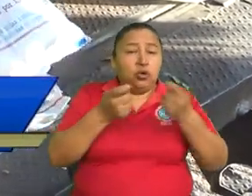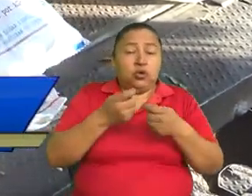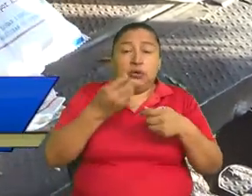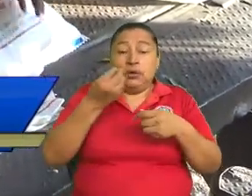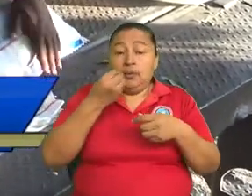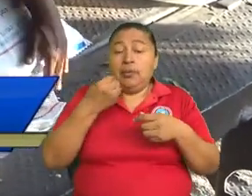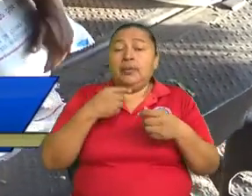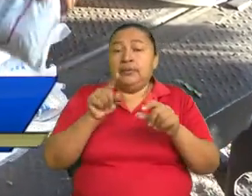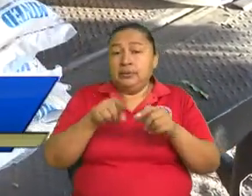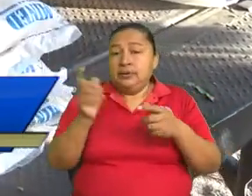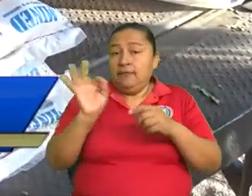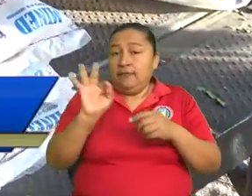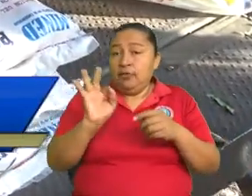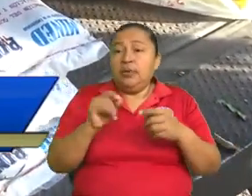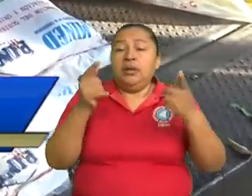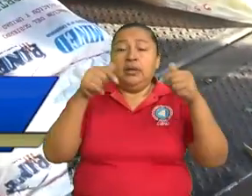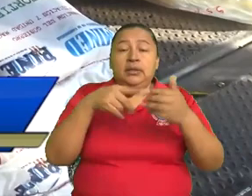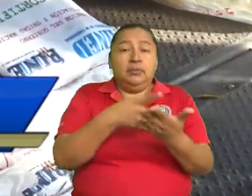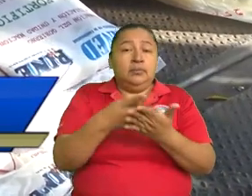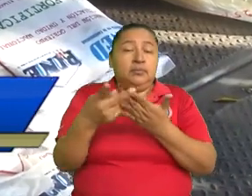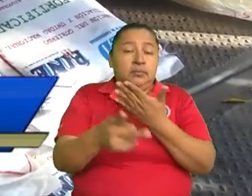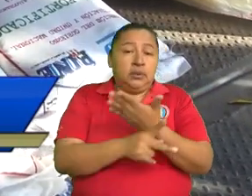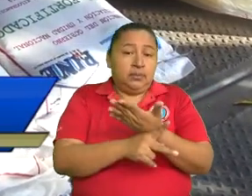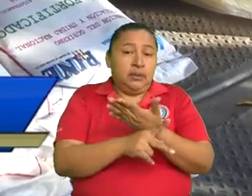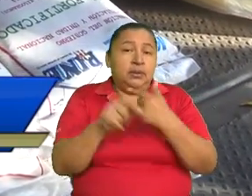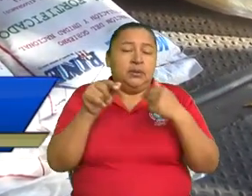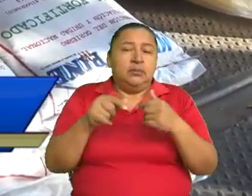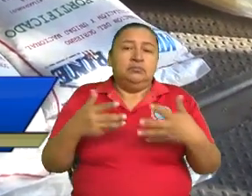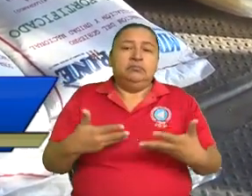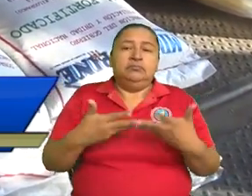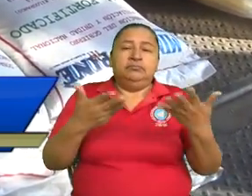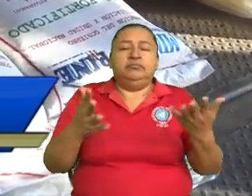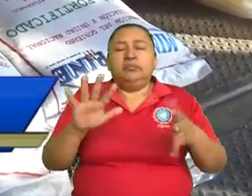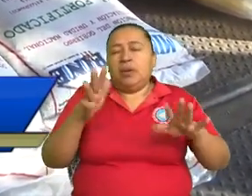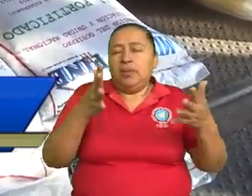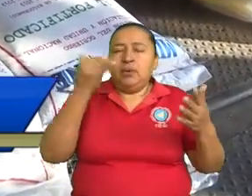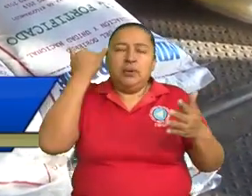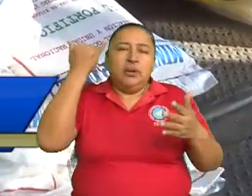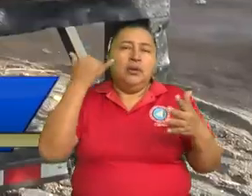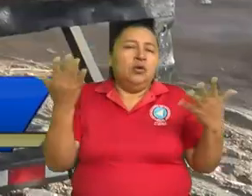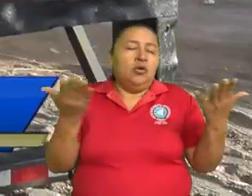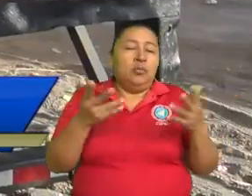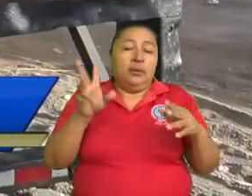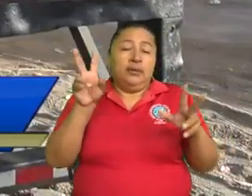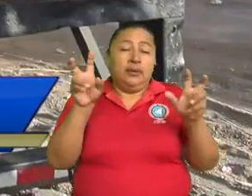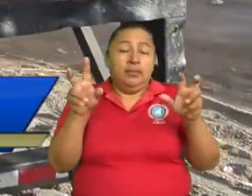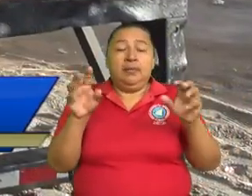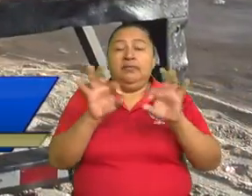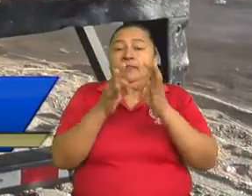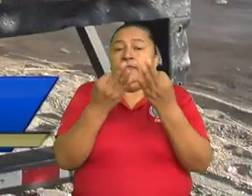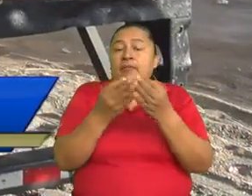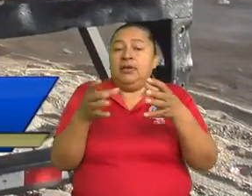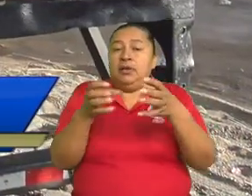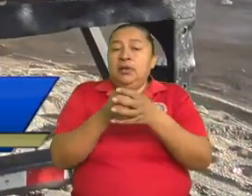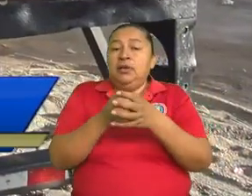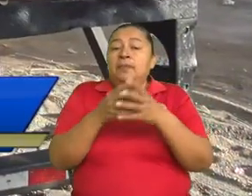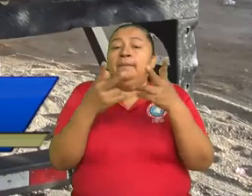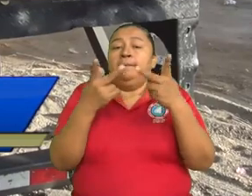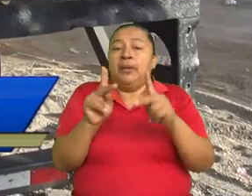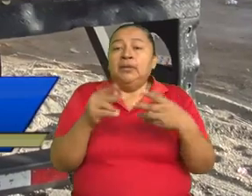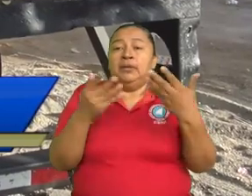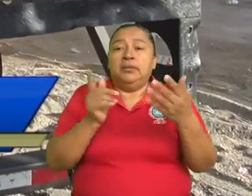esa manera. Entonces, este programa nos da a nosotros una idea de cómo es este tema de la escuela, familia, comunidad. Pero también